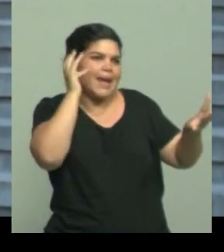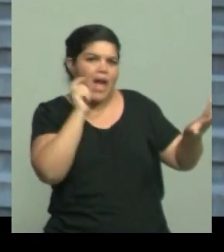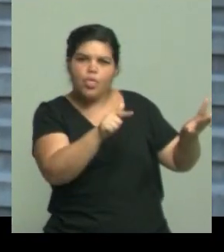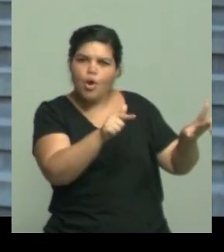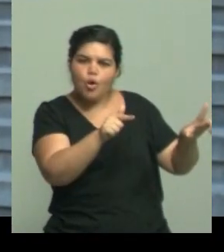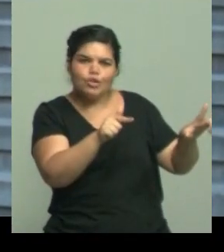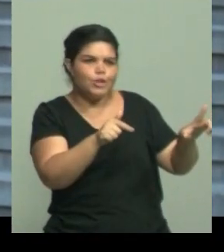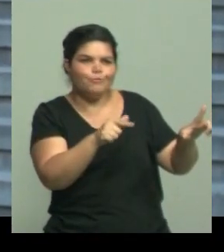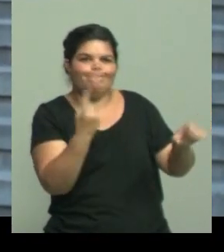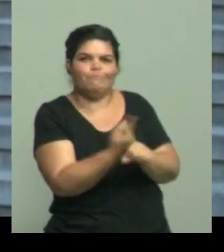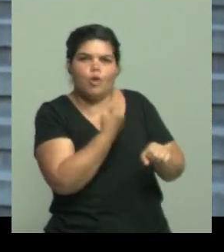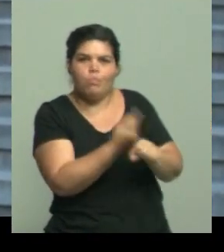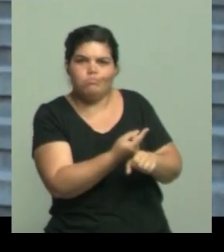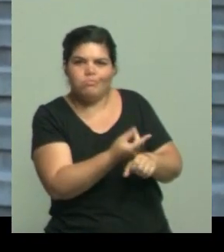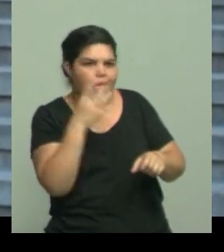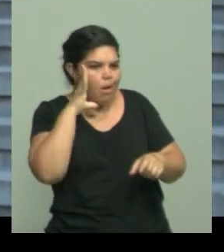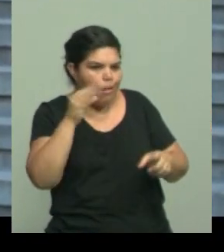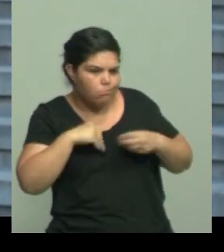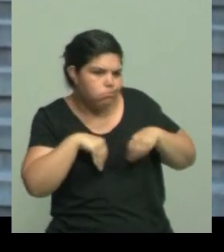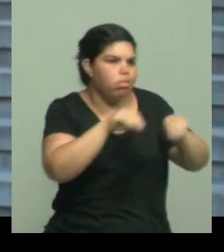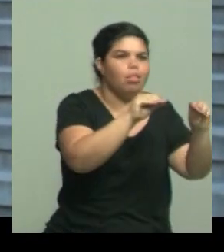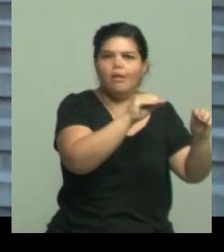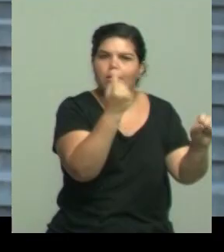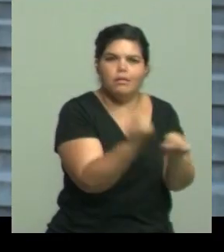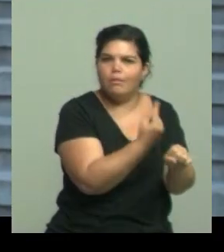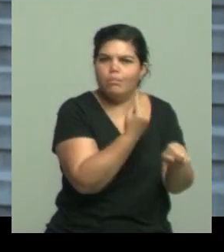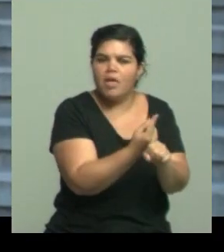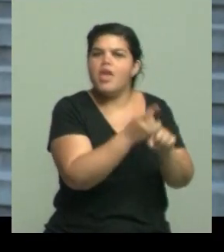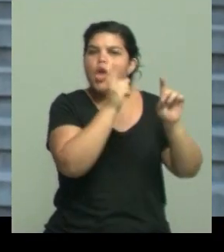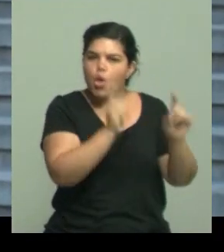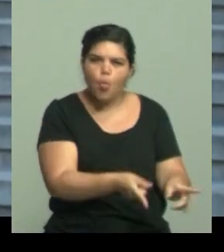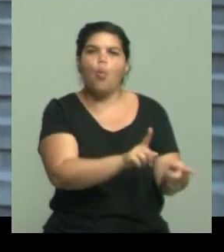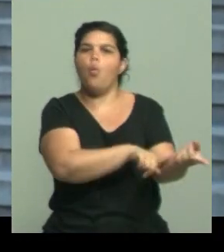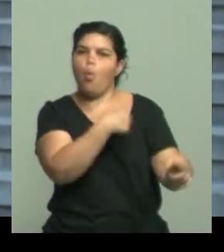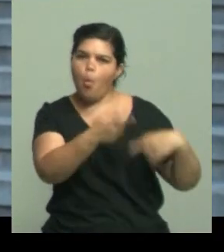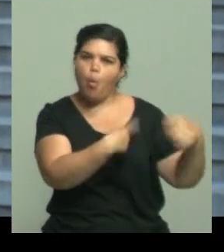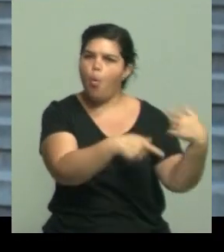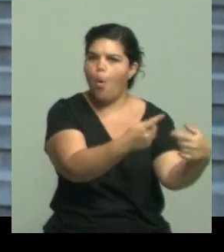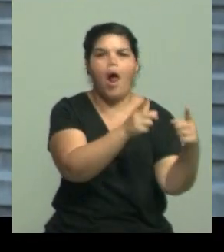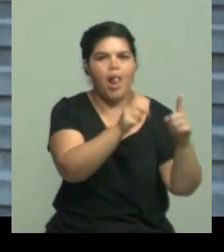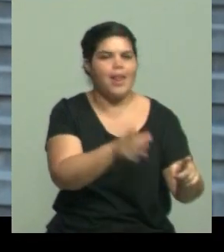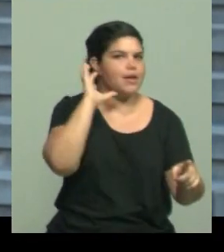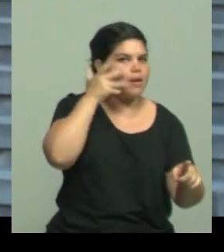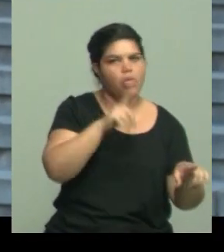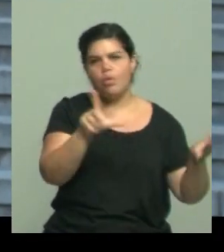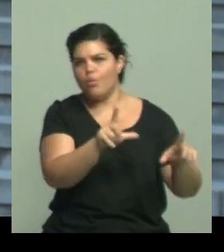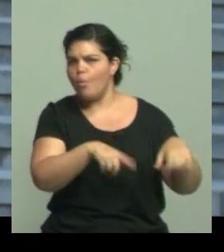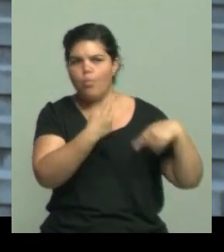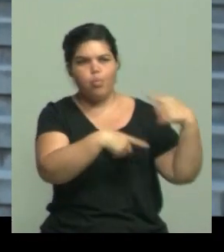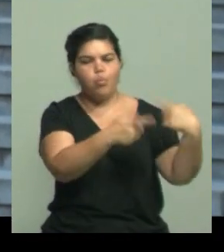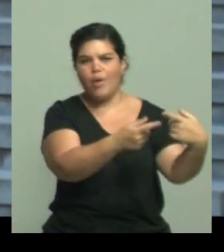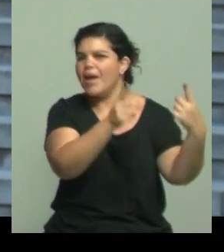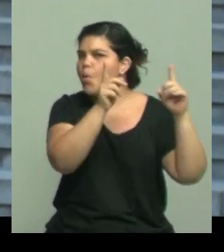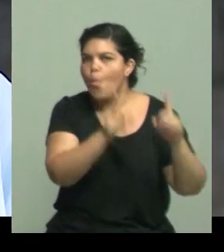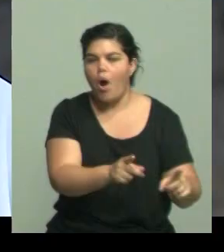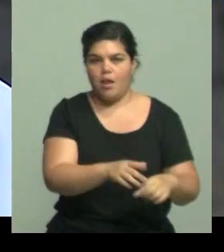no han desaparecido. Y en algún sentido te diría en buena hora. ¿Por qué? Porque los medios de comunicación que tienen sus aspectos que